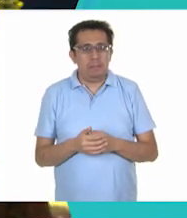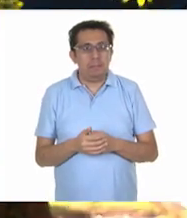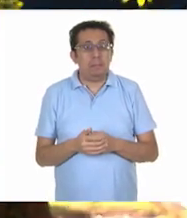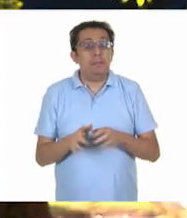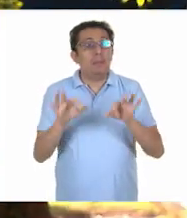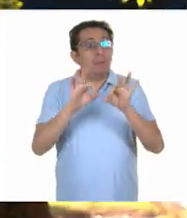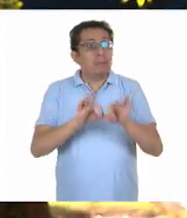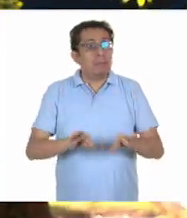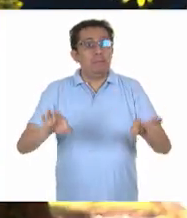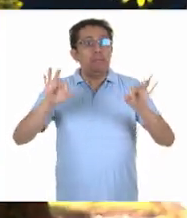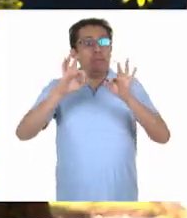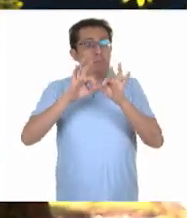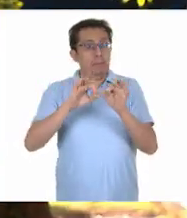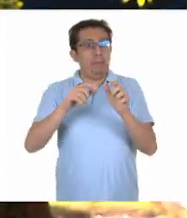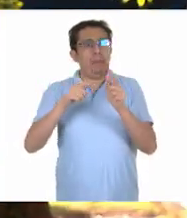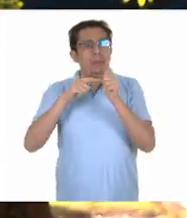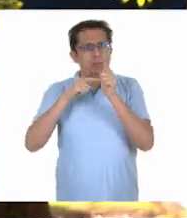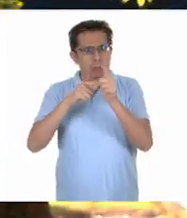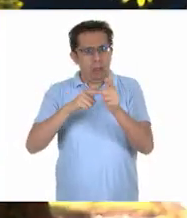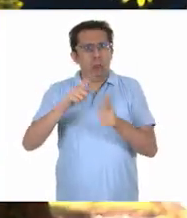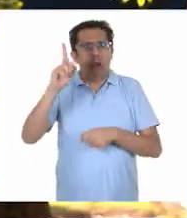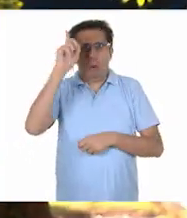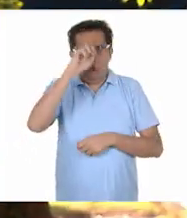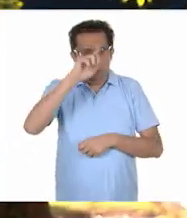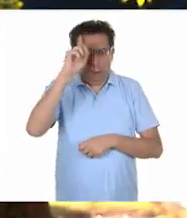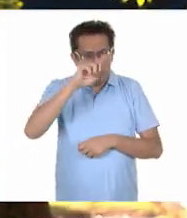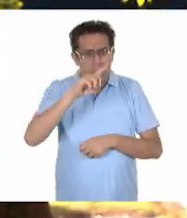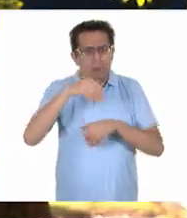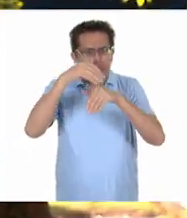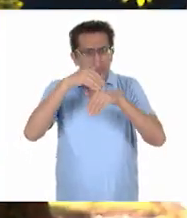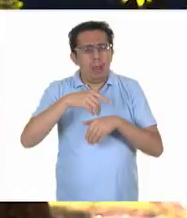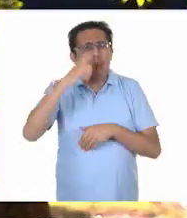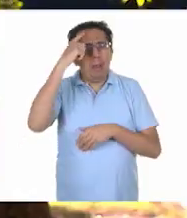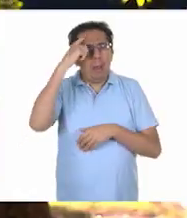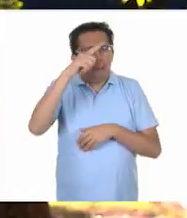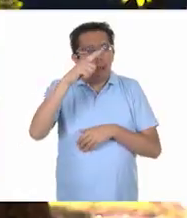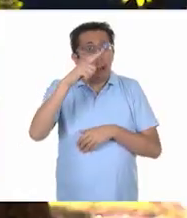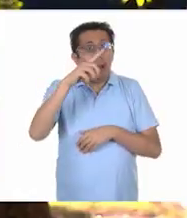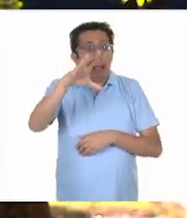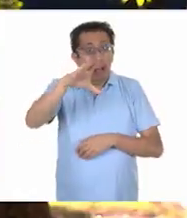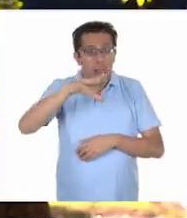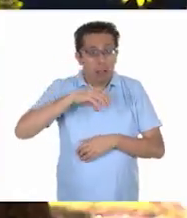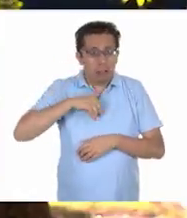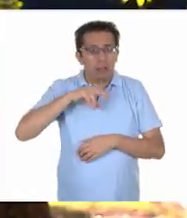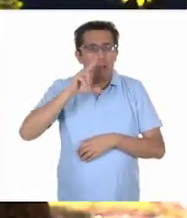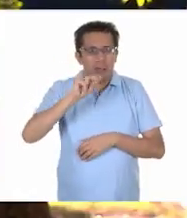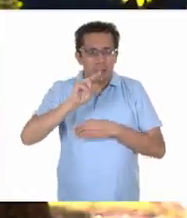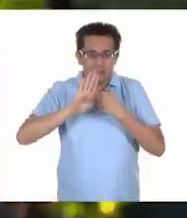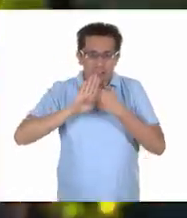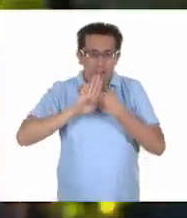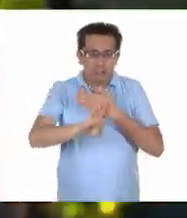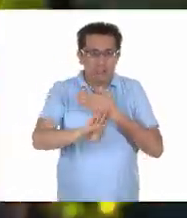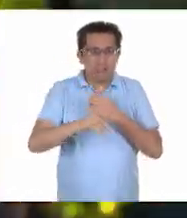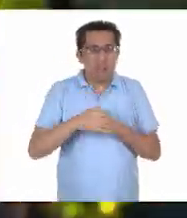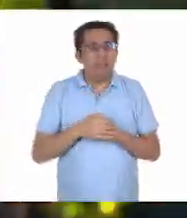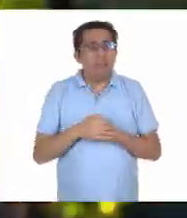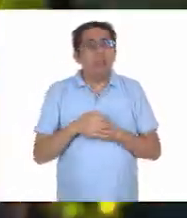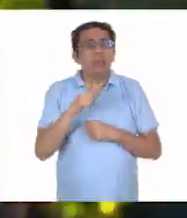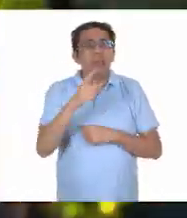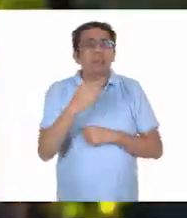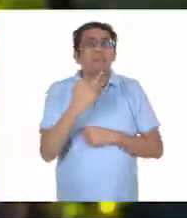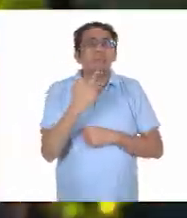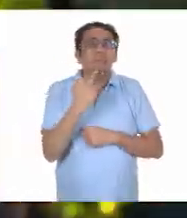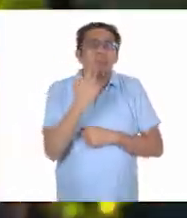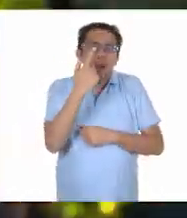Es muy importante continuar con las recomendaciones para evitar contagios de COVID. Trata de